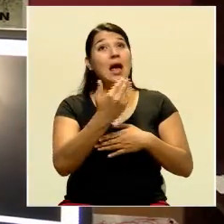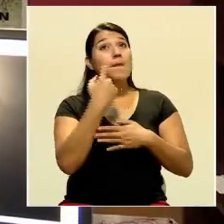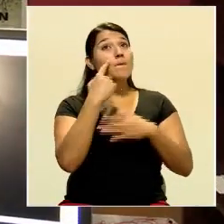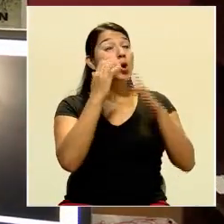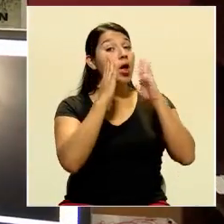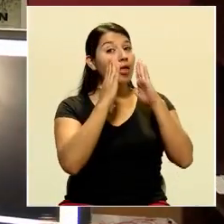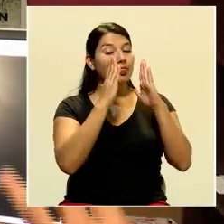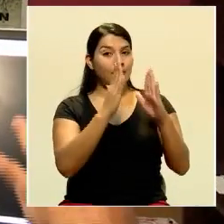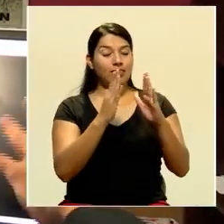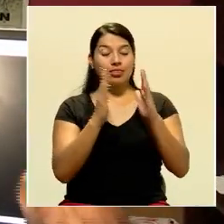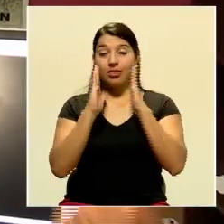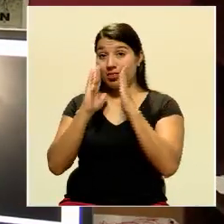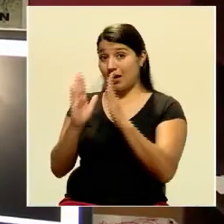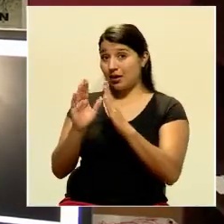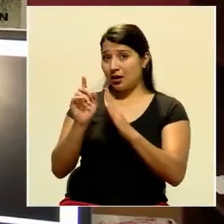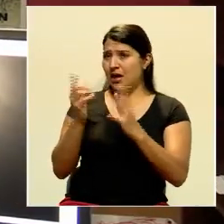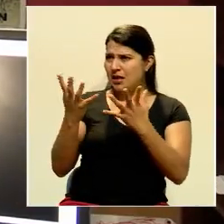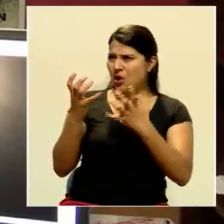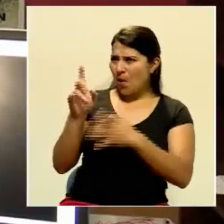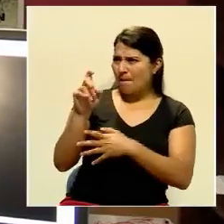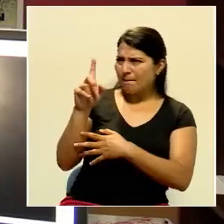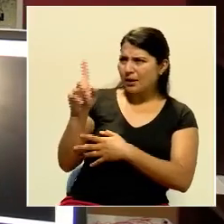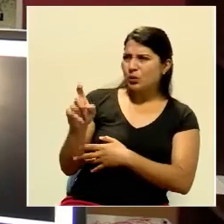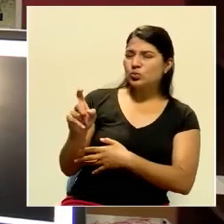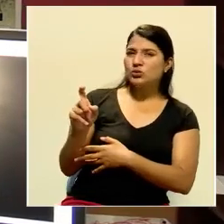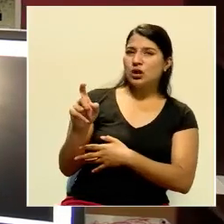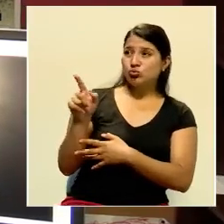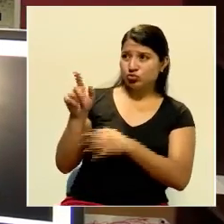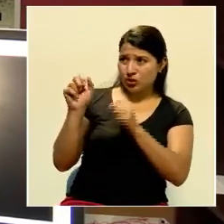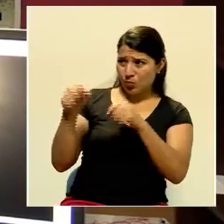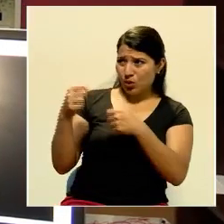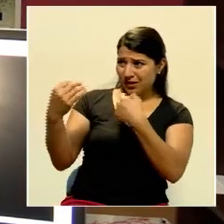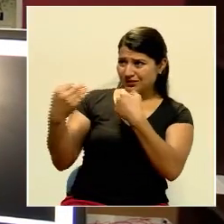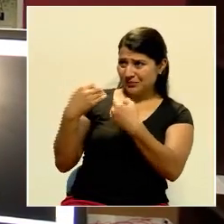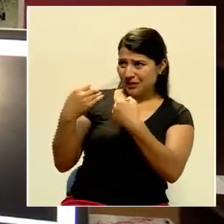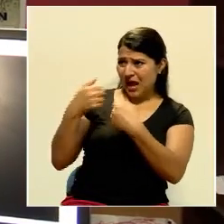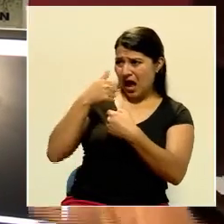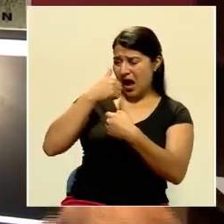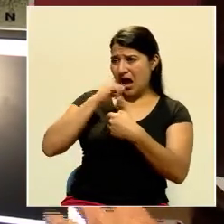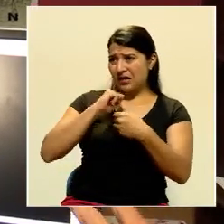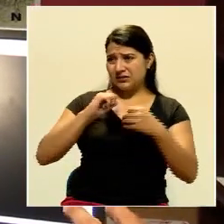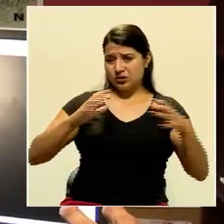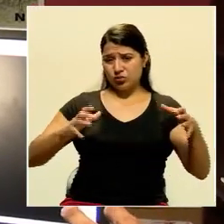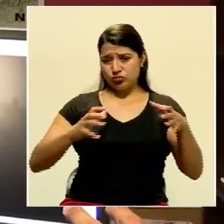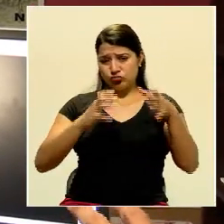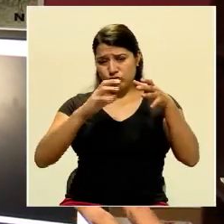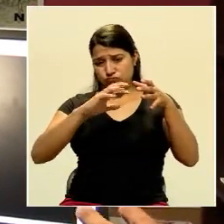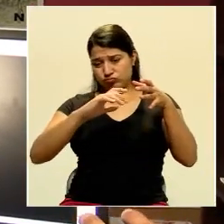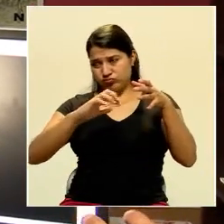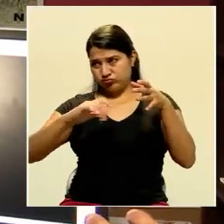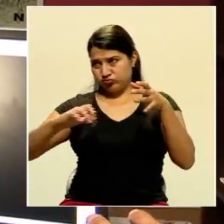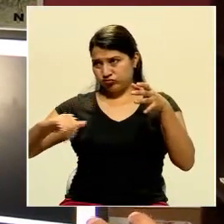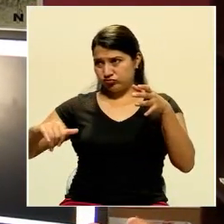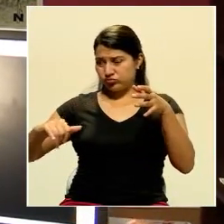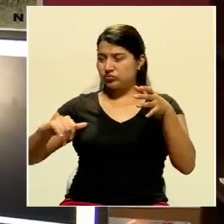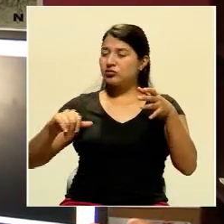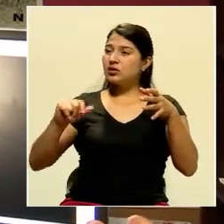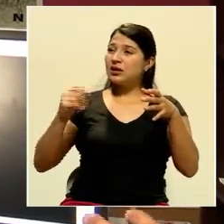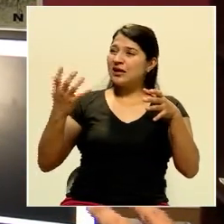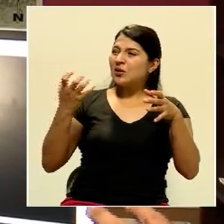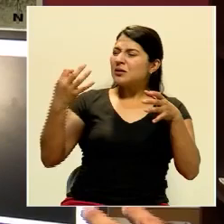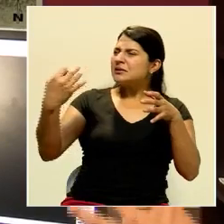Queríamos consultarle, tal vez si usted nos hace precisamente ese bloque que se desplazó. En esta imagen que usted nos